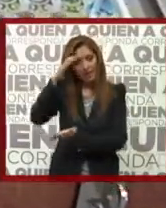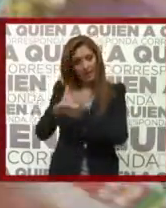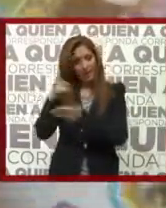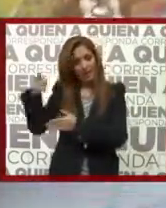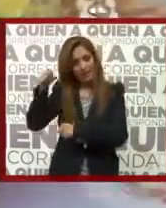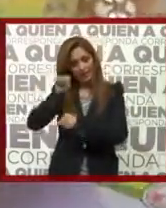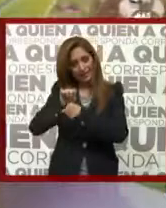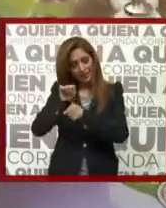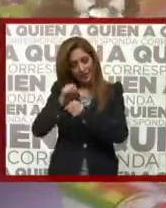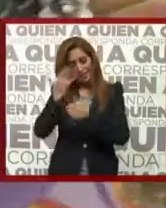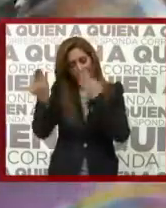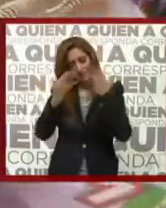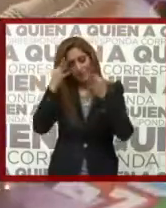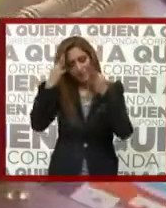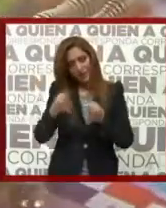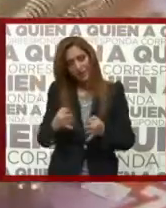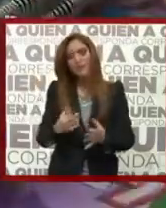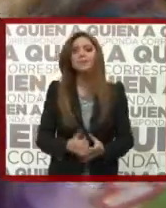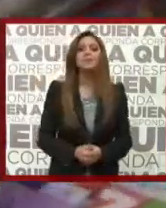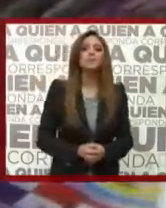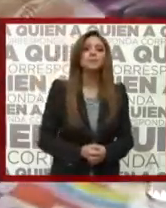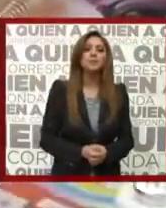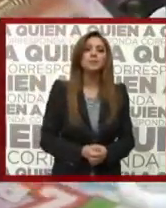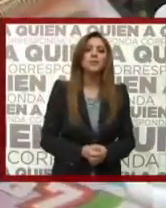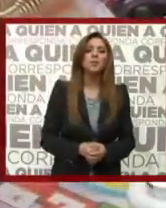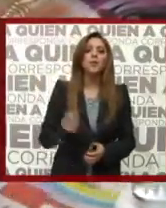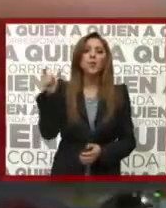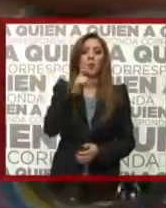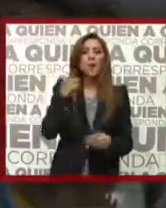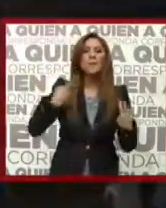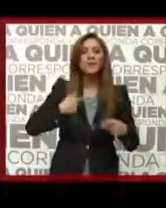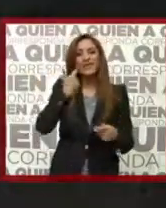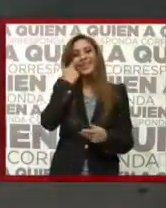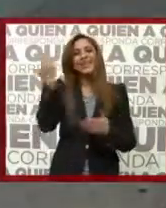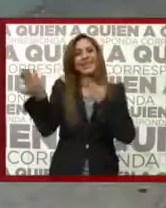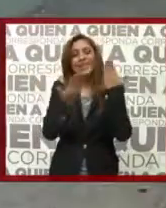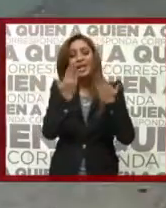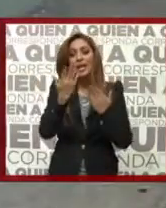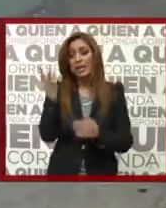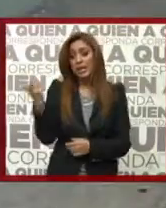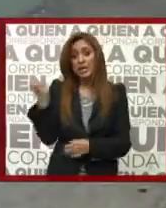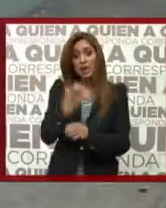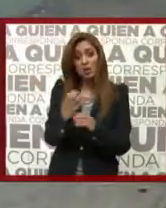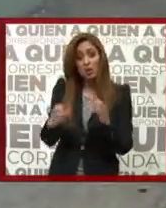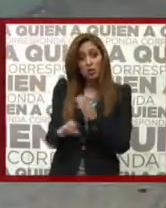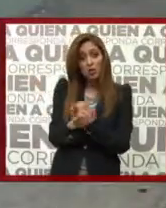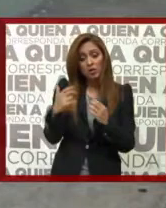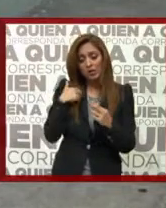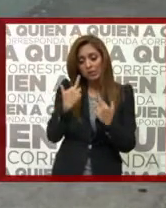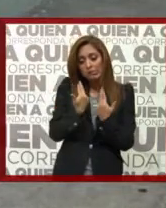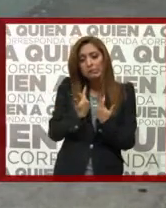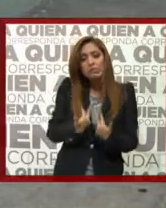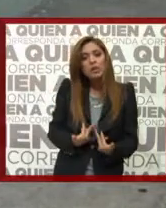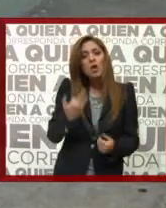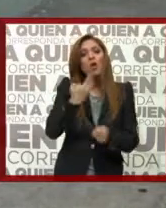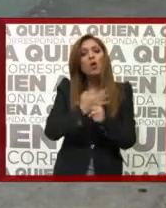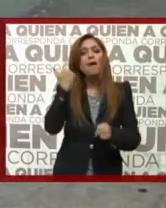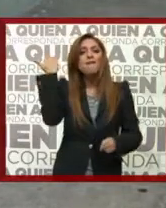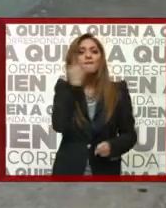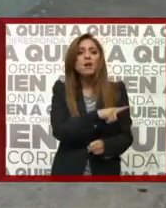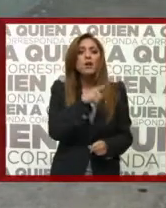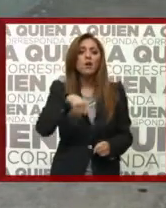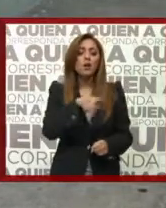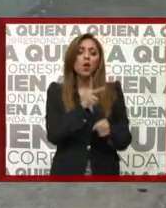básicos. Con esas cosas matan las ilusiones de las personas y la verdad es algo muy triste, o sea, que eso